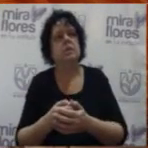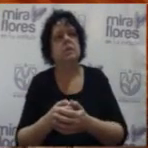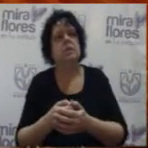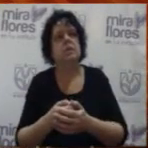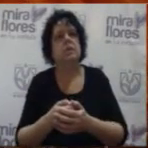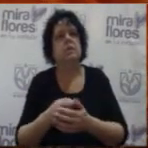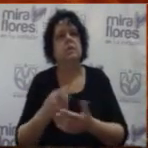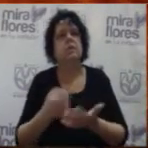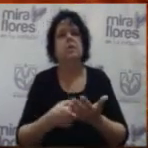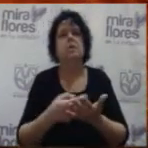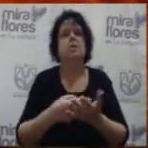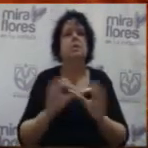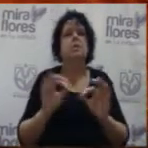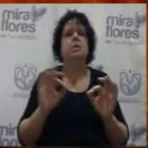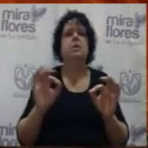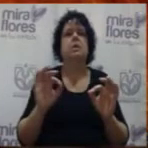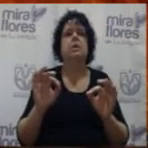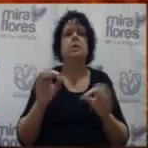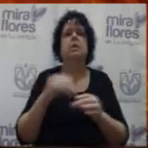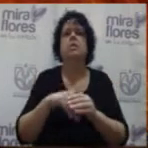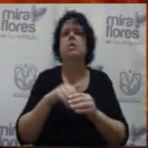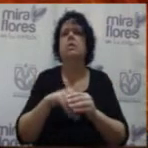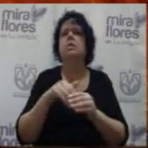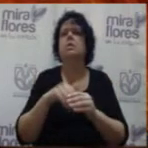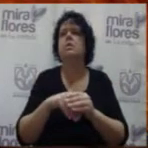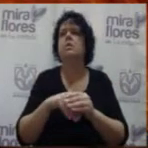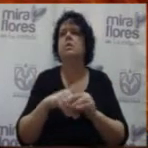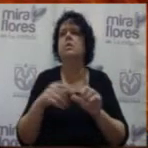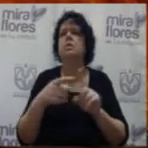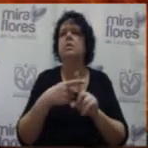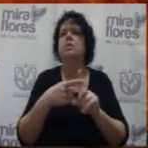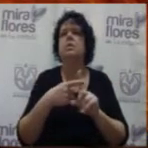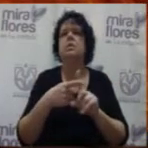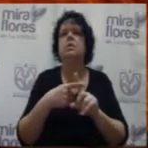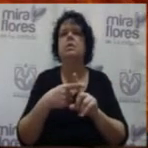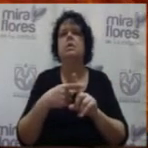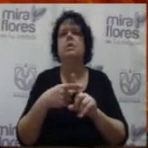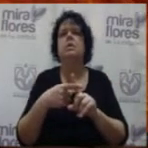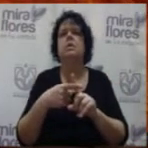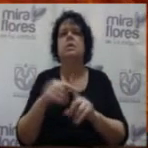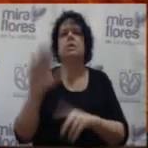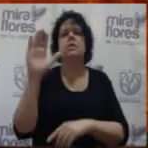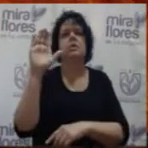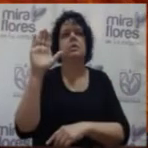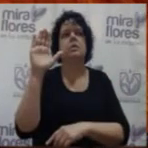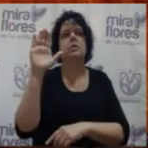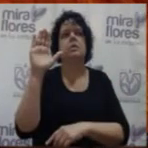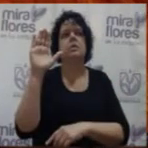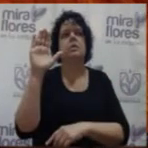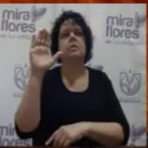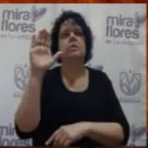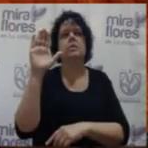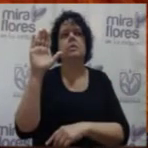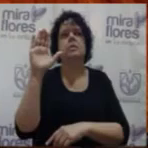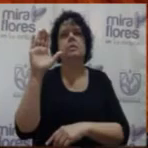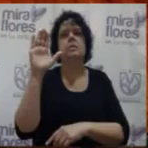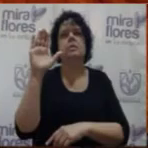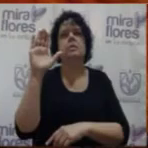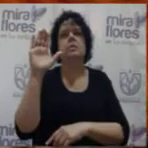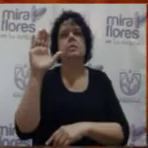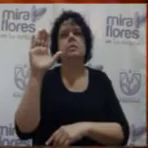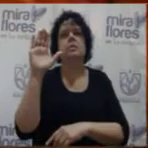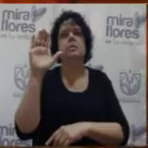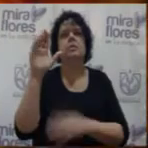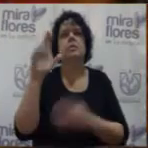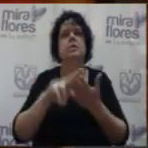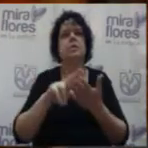Si no tenemos debate, procederemos al voto. Aquellos miembros del Consejo que estén a favor de aprobar este proyecto, sírvanse expresarlo en señal de conformidad. Se